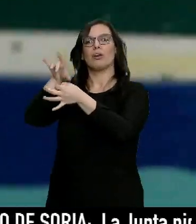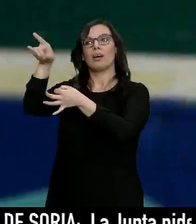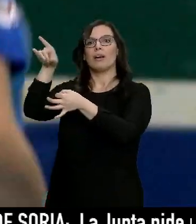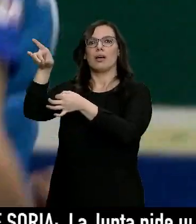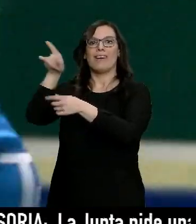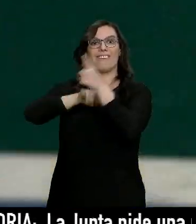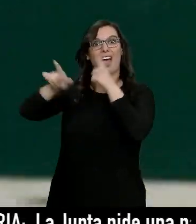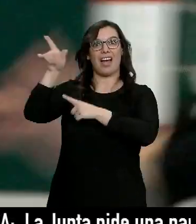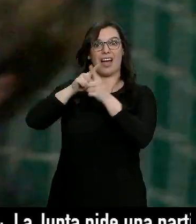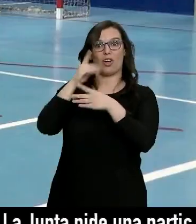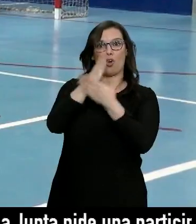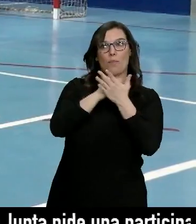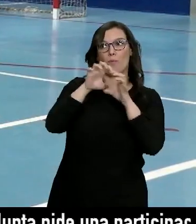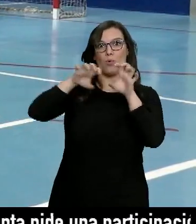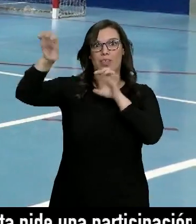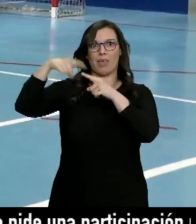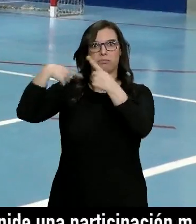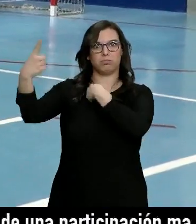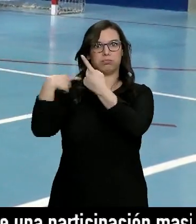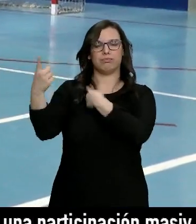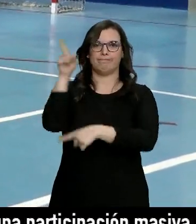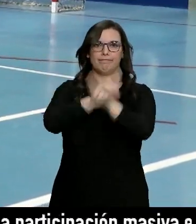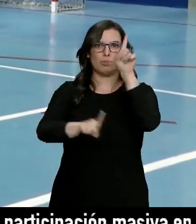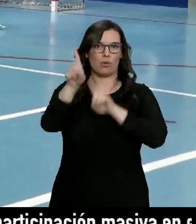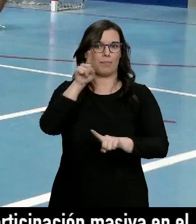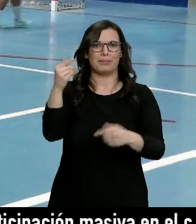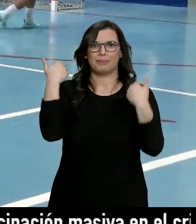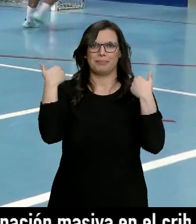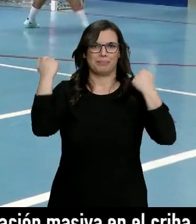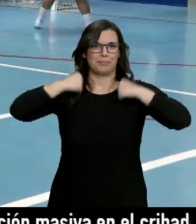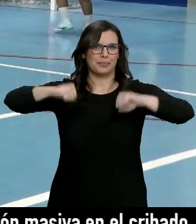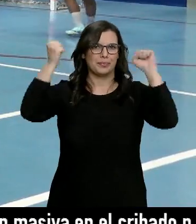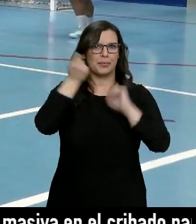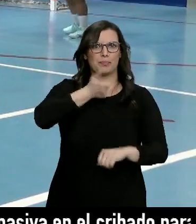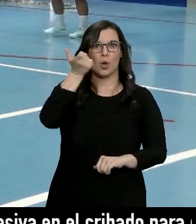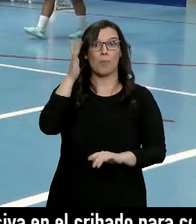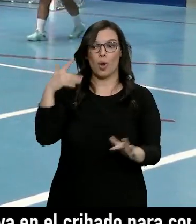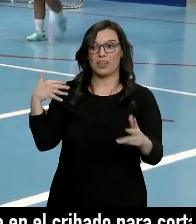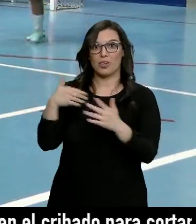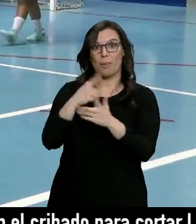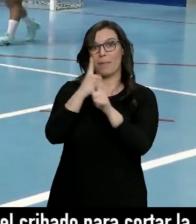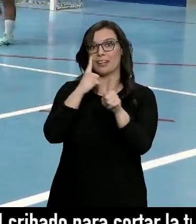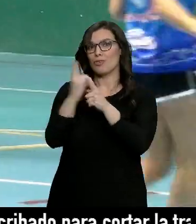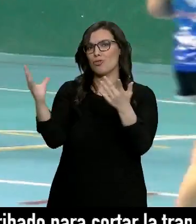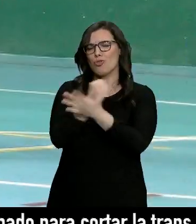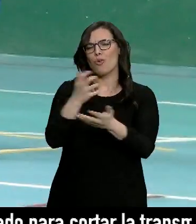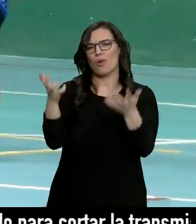entre comunidades ha supuesto un serio problema. Apenas entrenan, pero han ganado todos sus